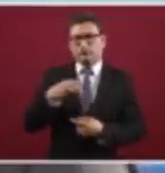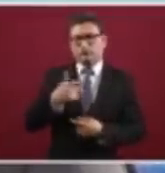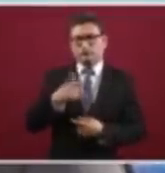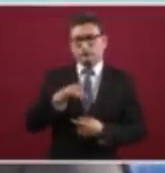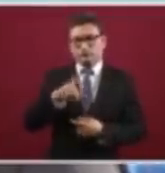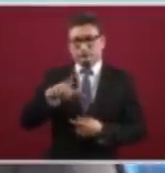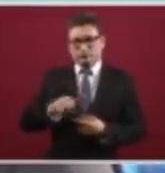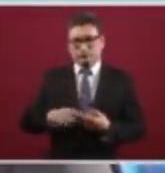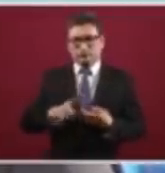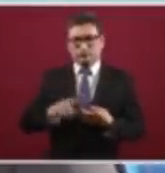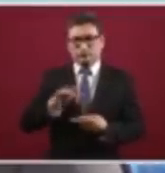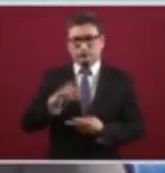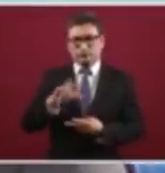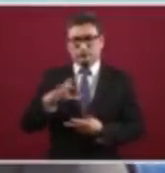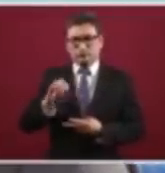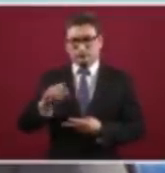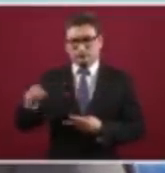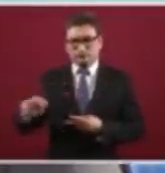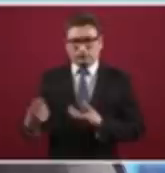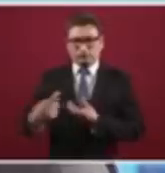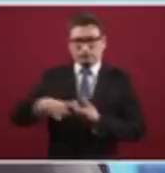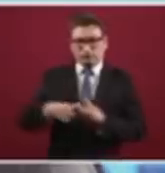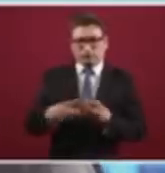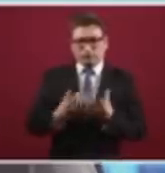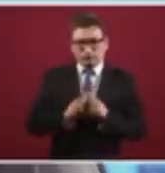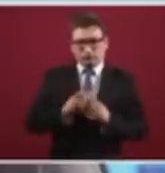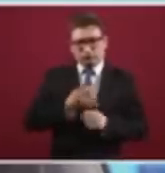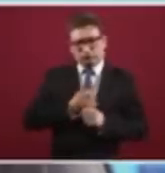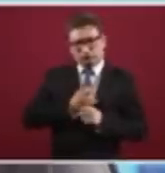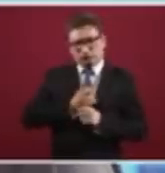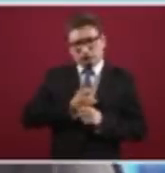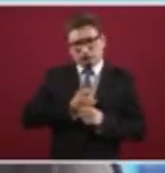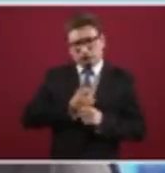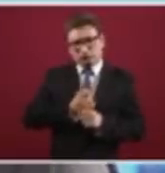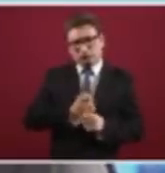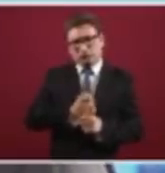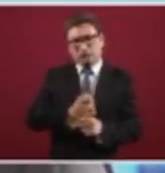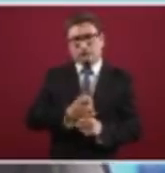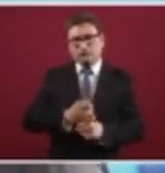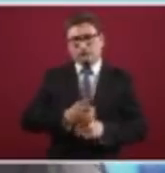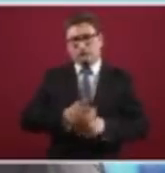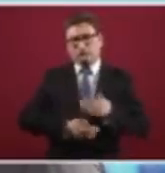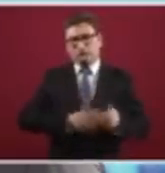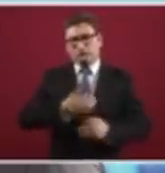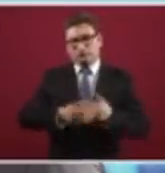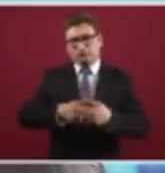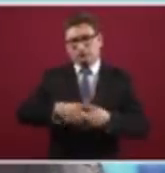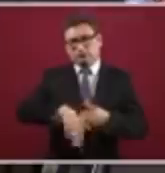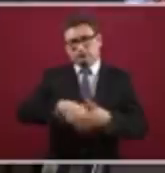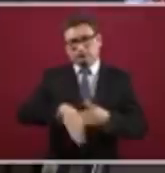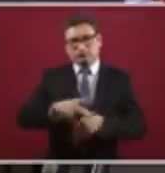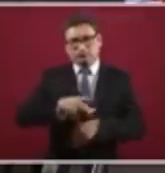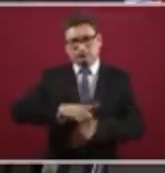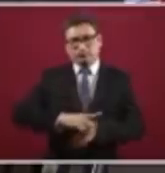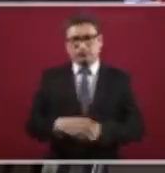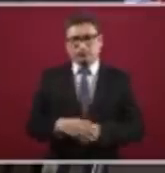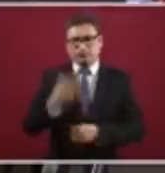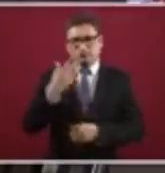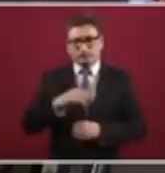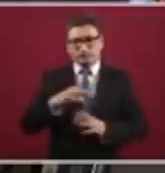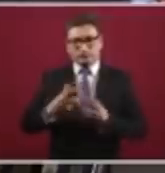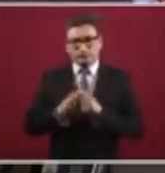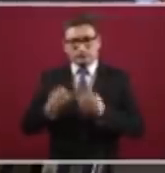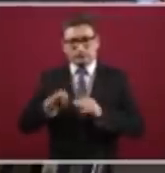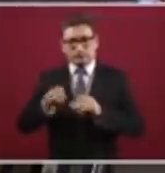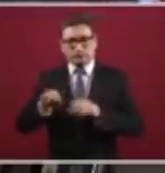cox ya se encuentran incorporados a los trabajos de investigación y en los próximos días en coordinación con oficina